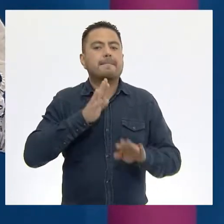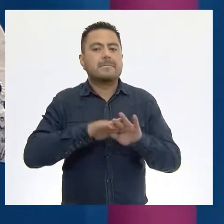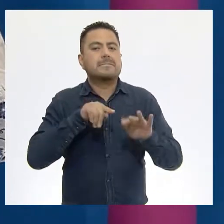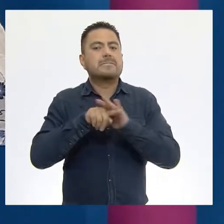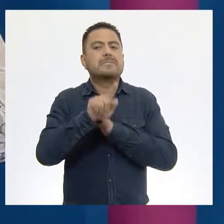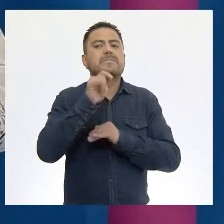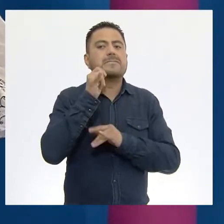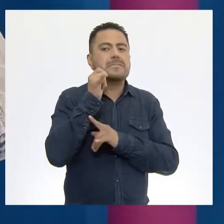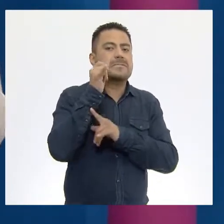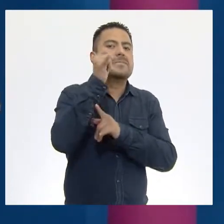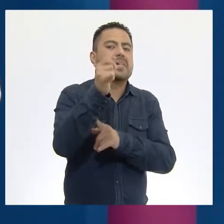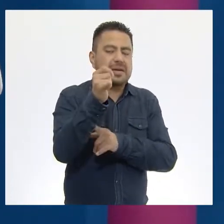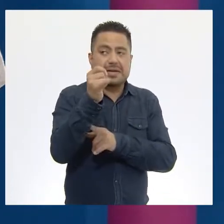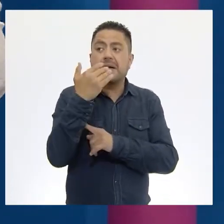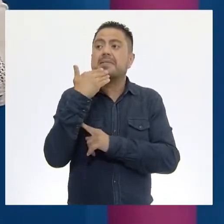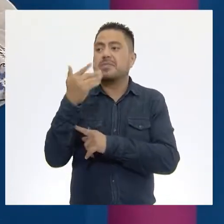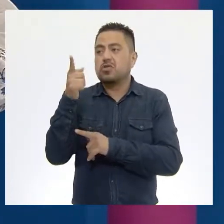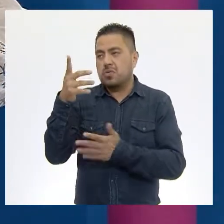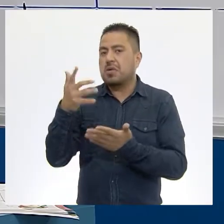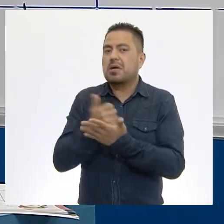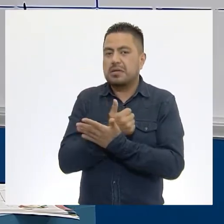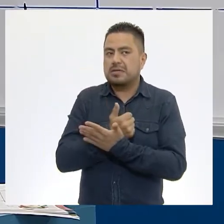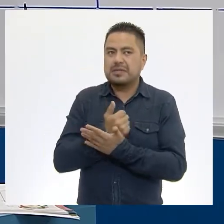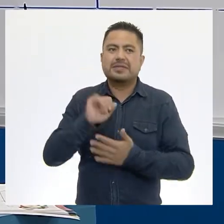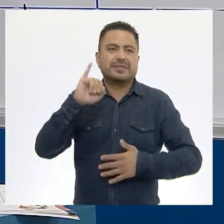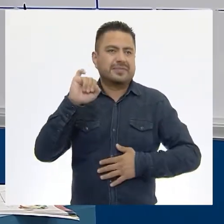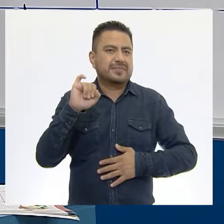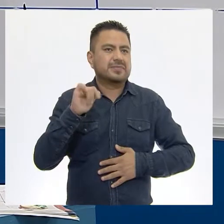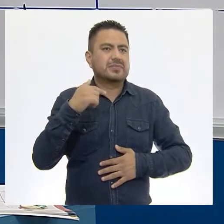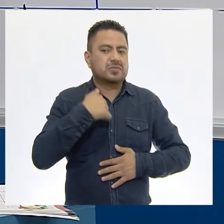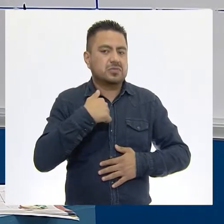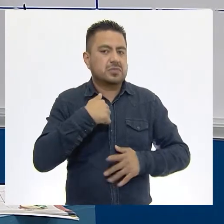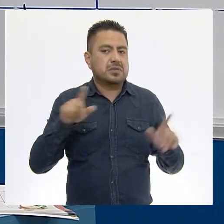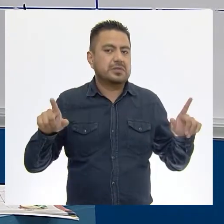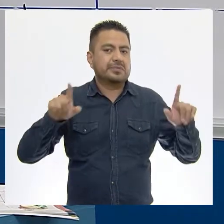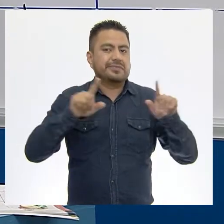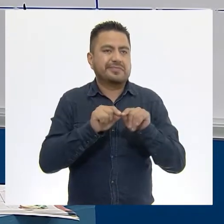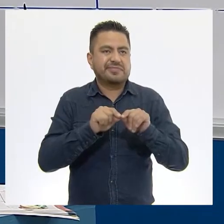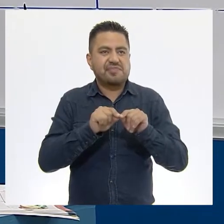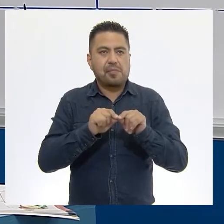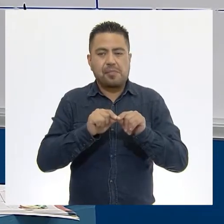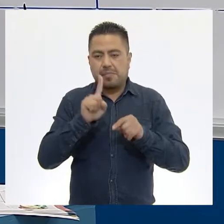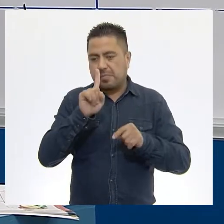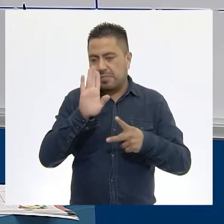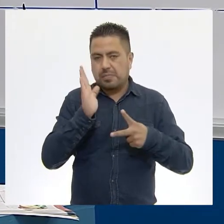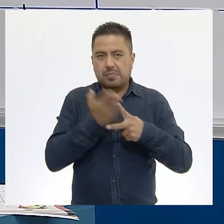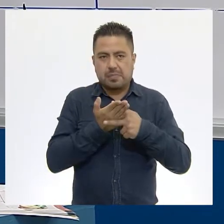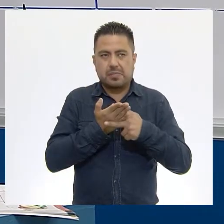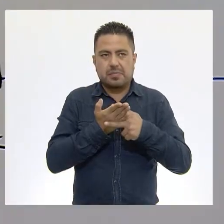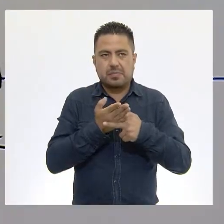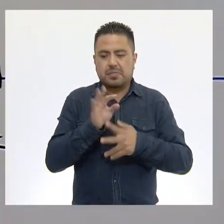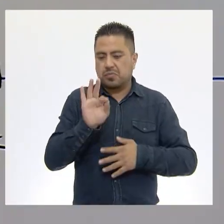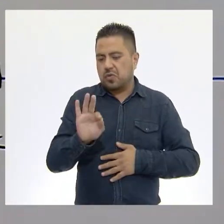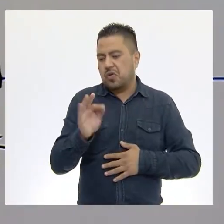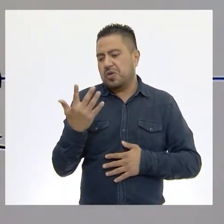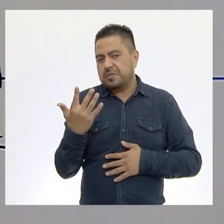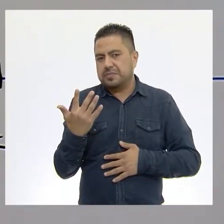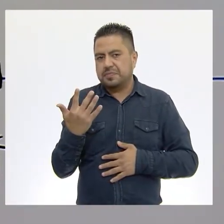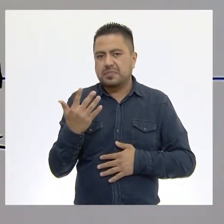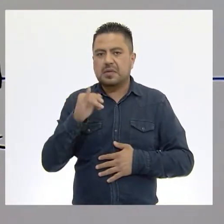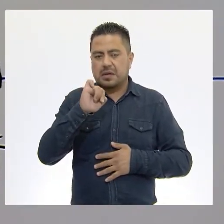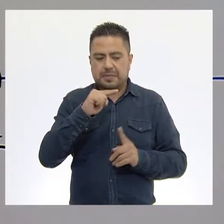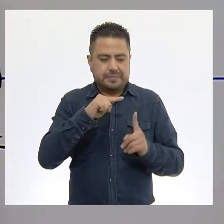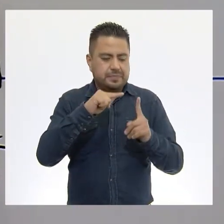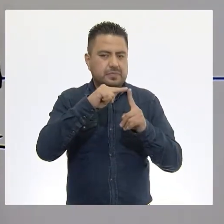más lejos. Muy bien, ahí tú ganarías. Yo llegaría a 1/2 o 0.5. Ajá. Si